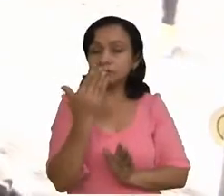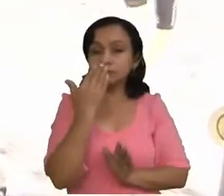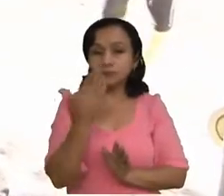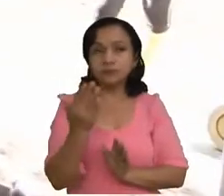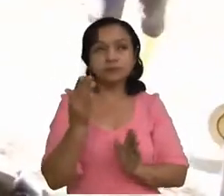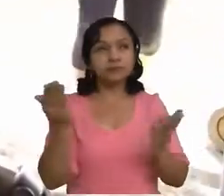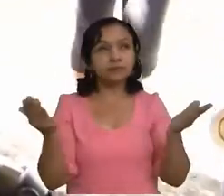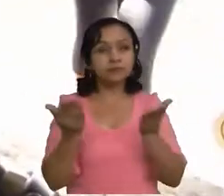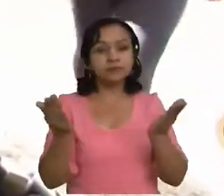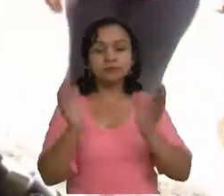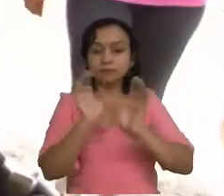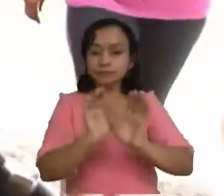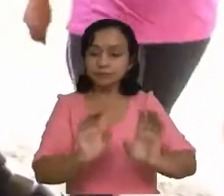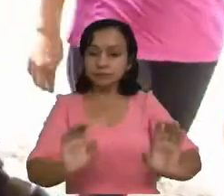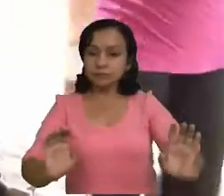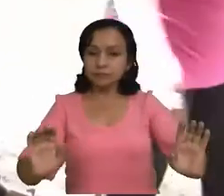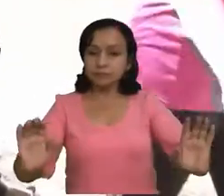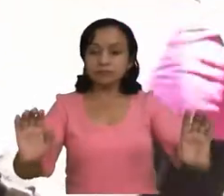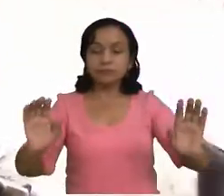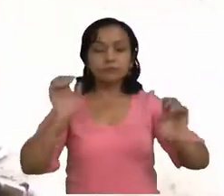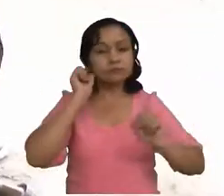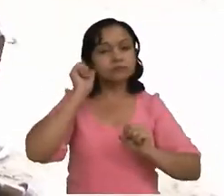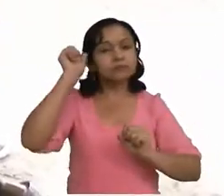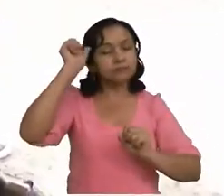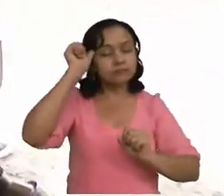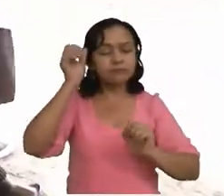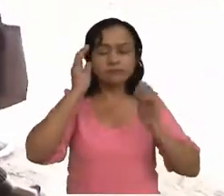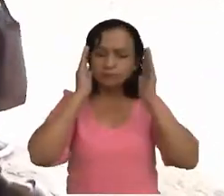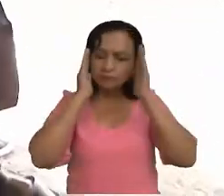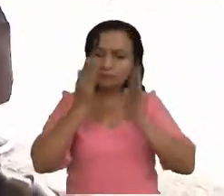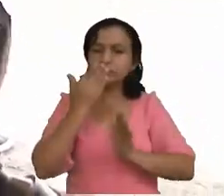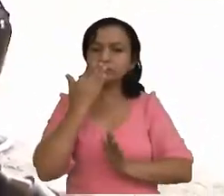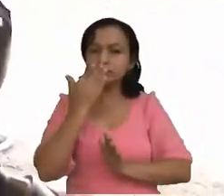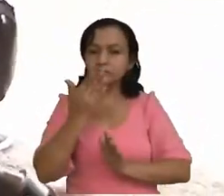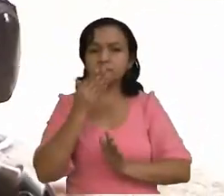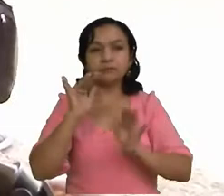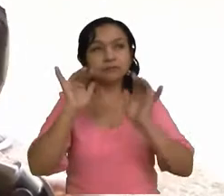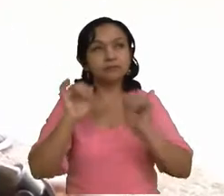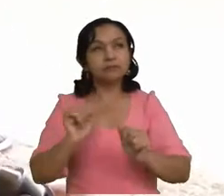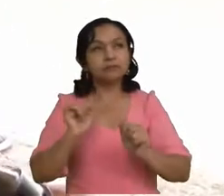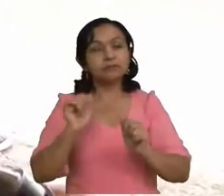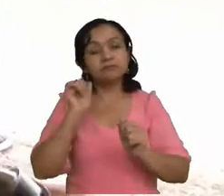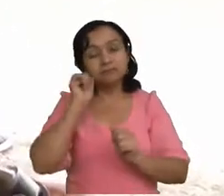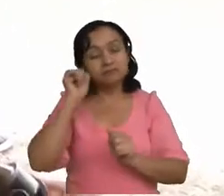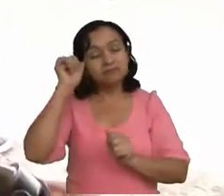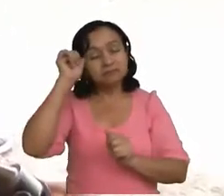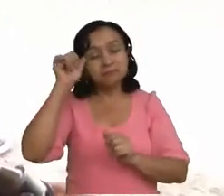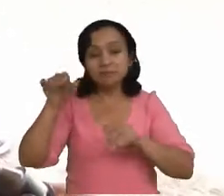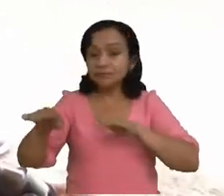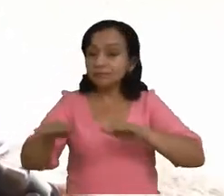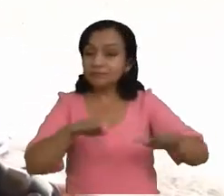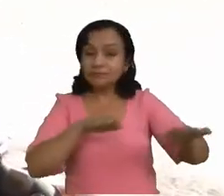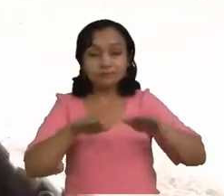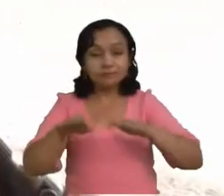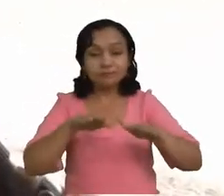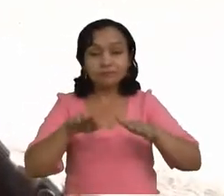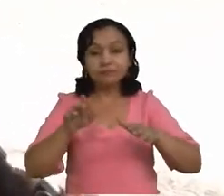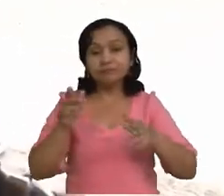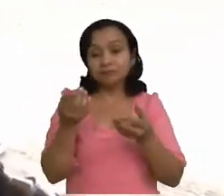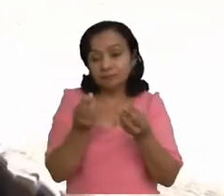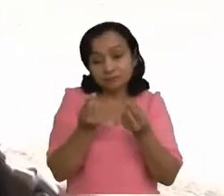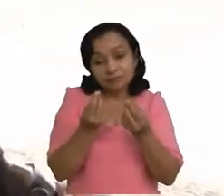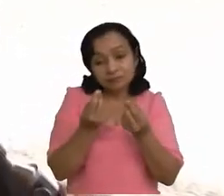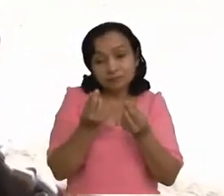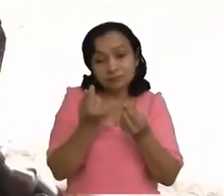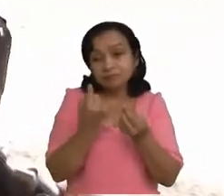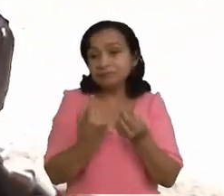todo? A los niños y a los adultos, que ya estamos muy de edad y ya no podemos tener dinero para